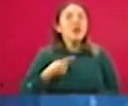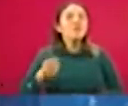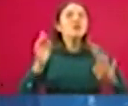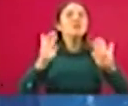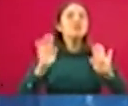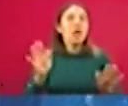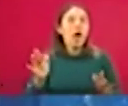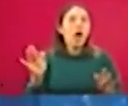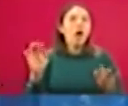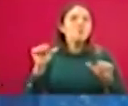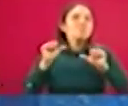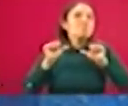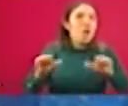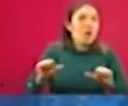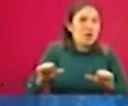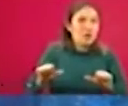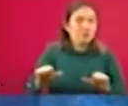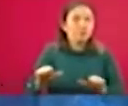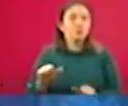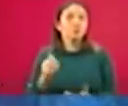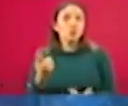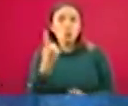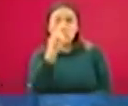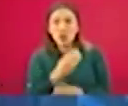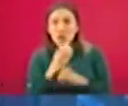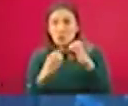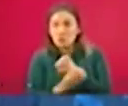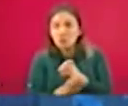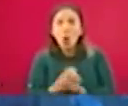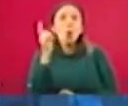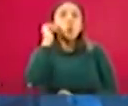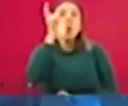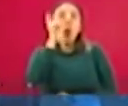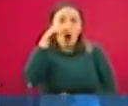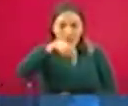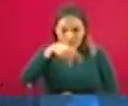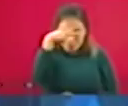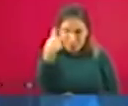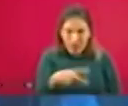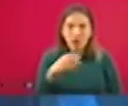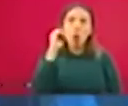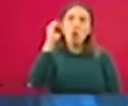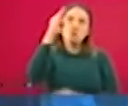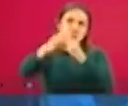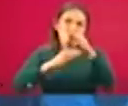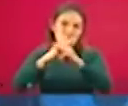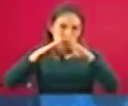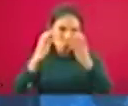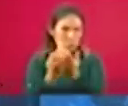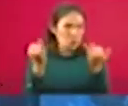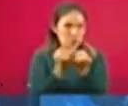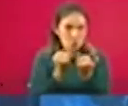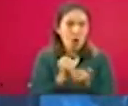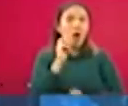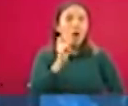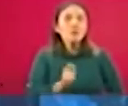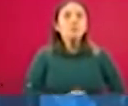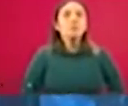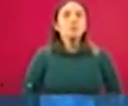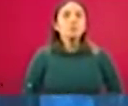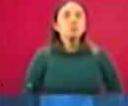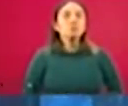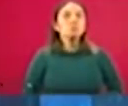de positividad. Y también, aquí comento lo siguiente, para muchas personas que no